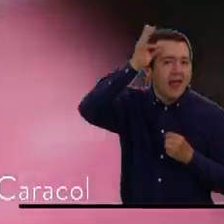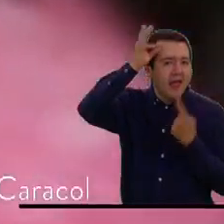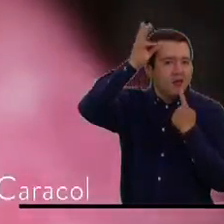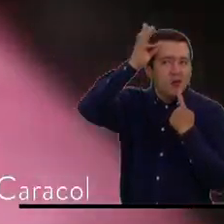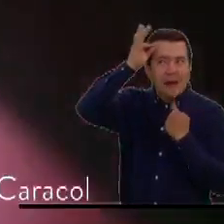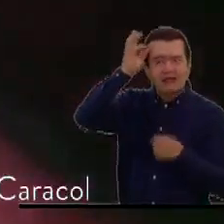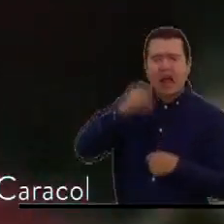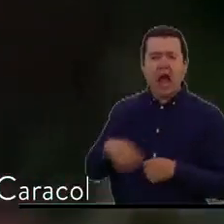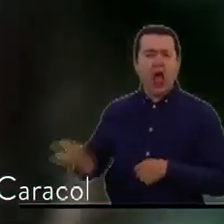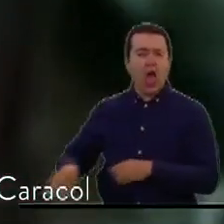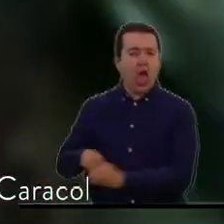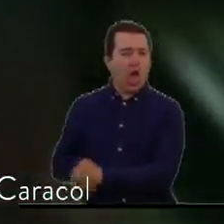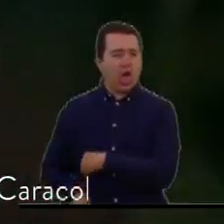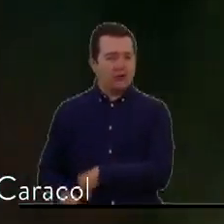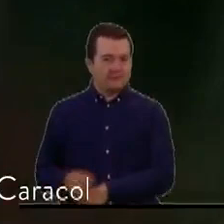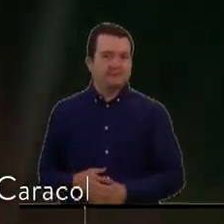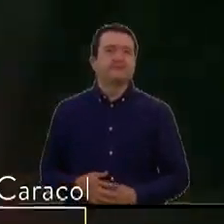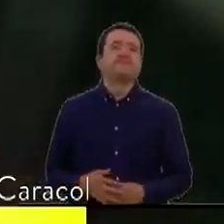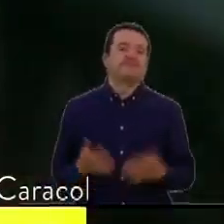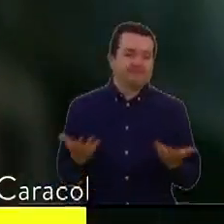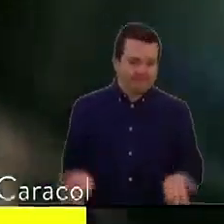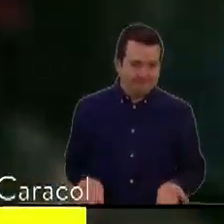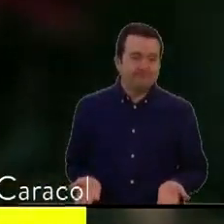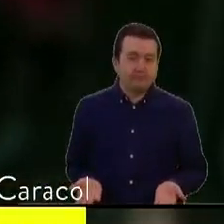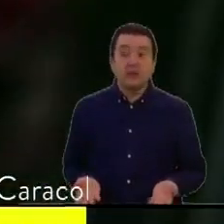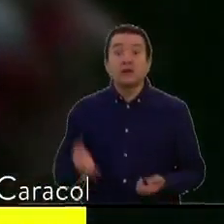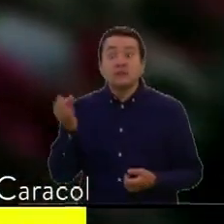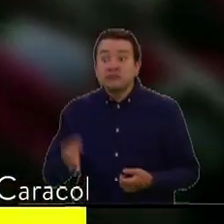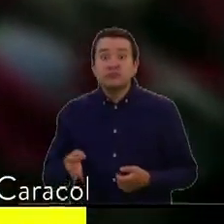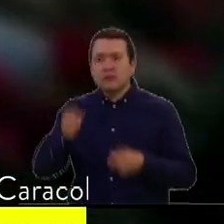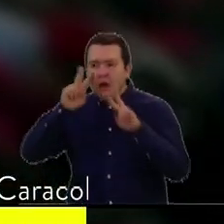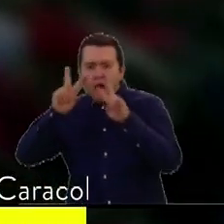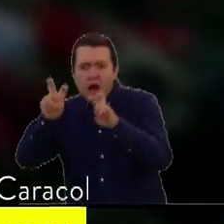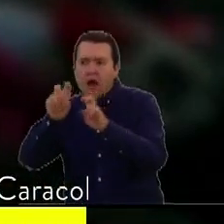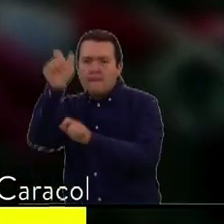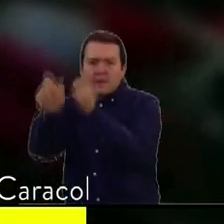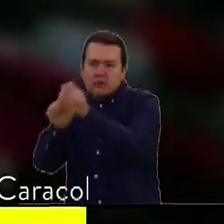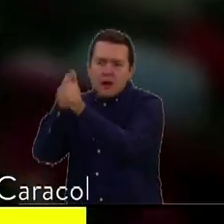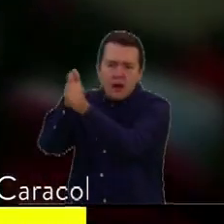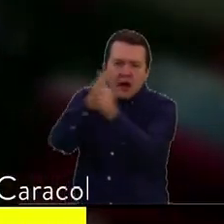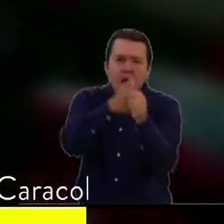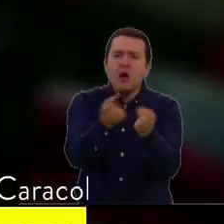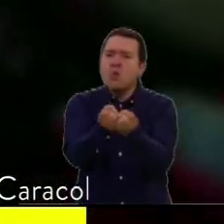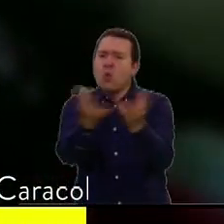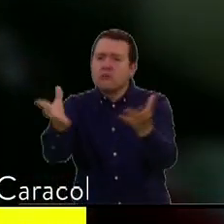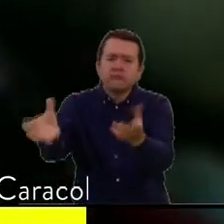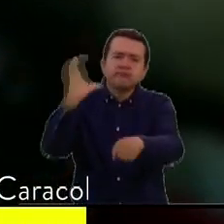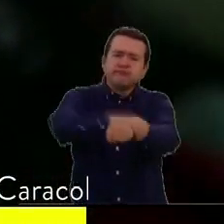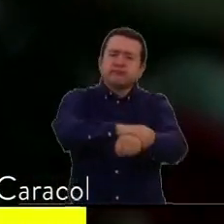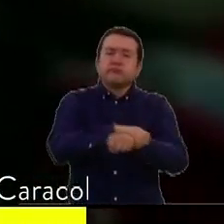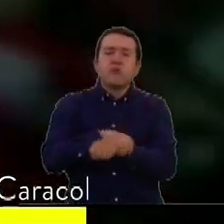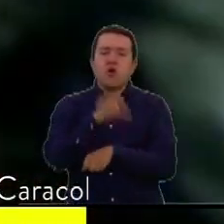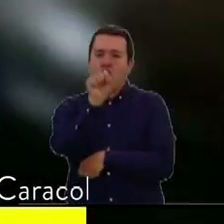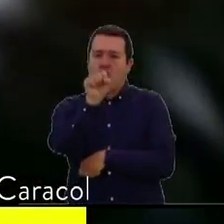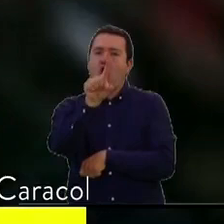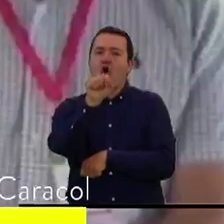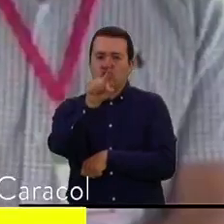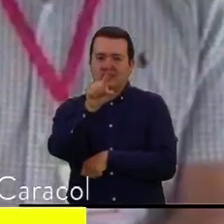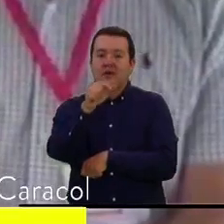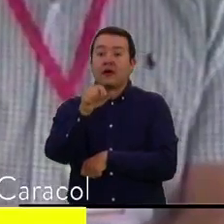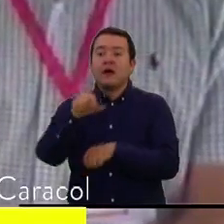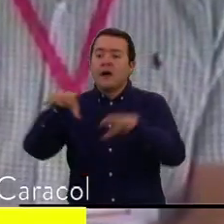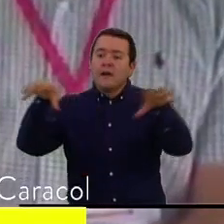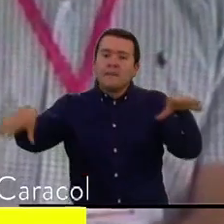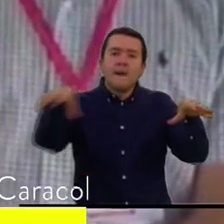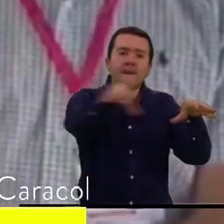cinco. La investigación permitió a los agentes identificar a 11 presuntos delincuentes que fueron capturados en 3 diligencias de registro y allanamiento.